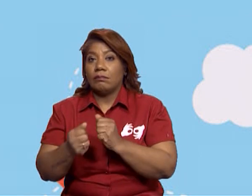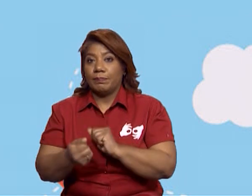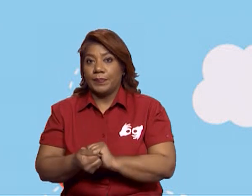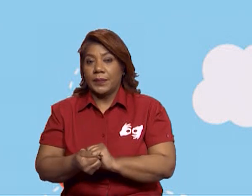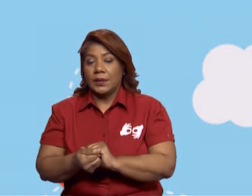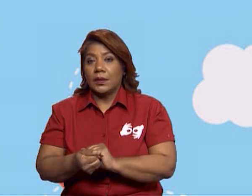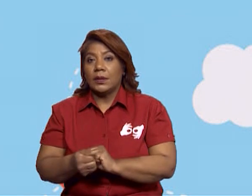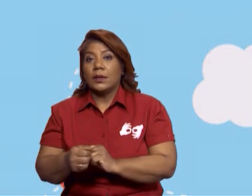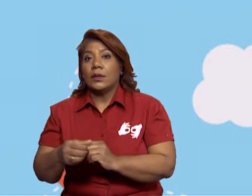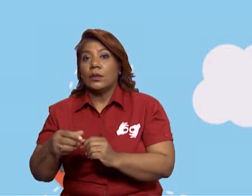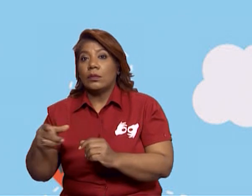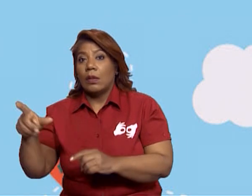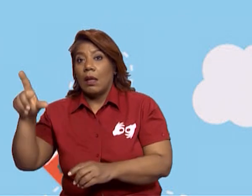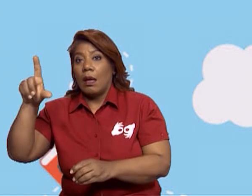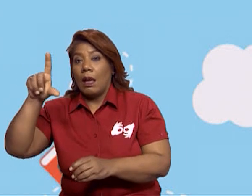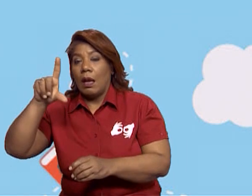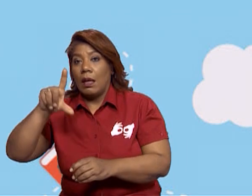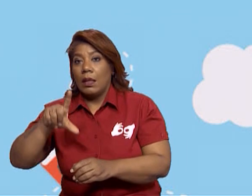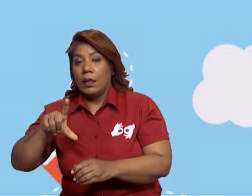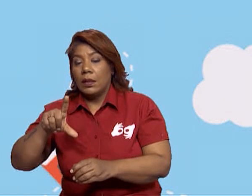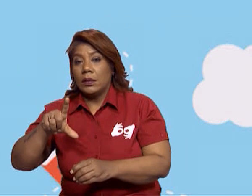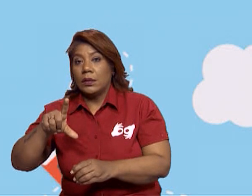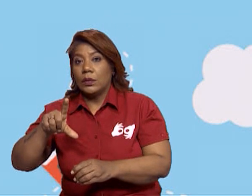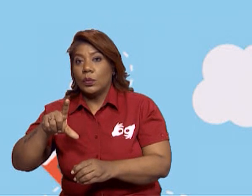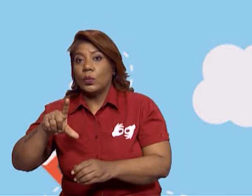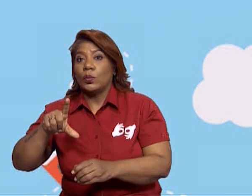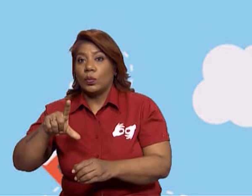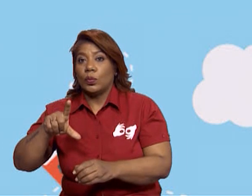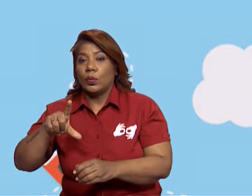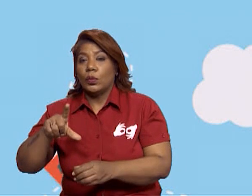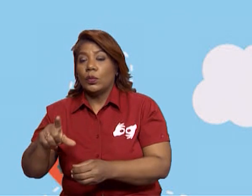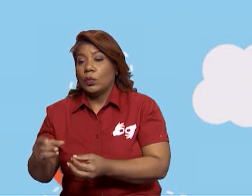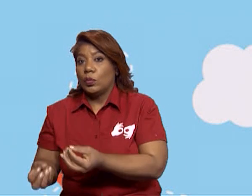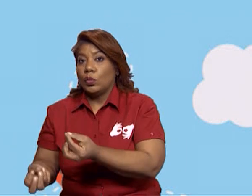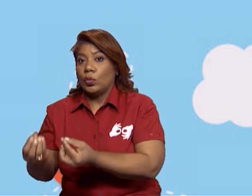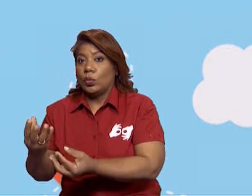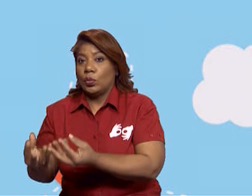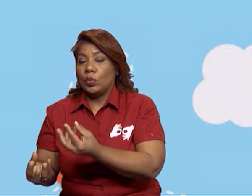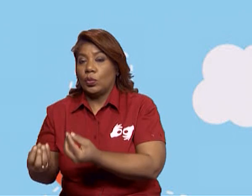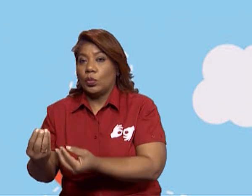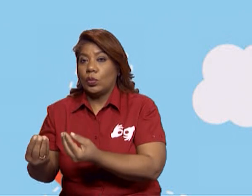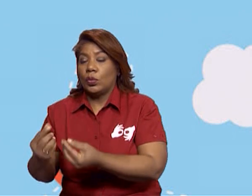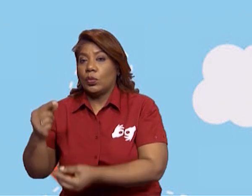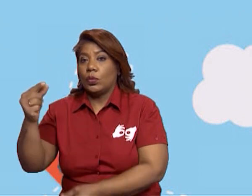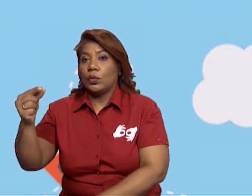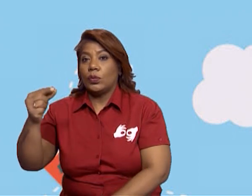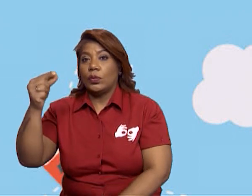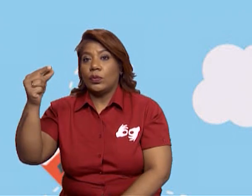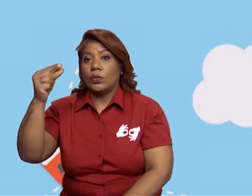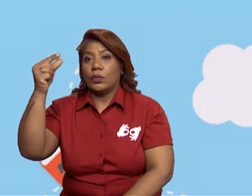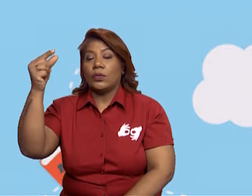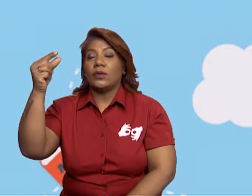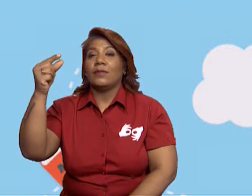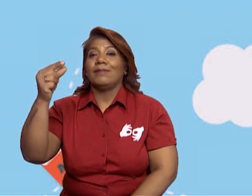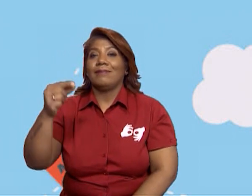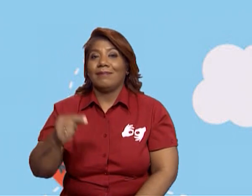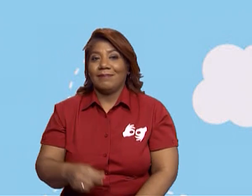estado líquido. Después se forma esa ebullición, que son los gases, y hace ese proceso de ¿qué?